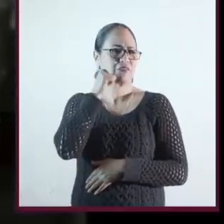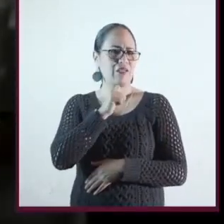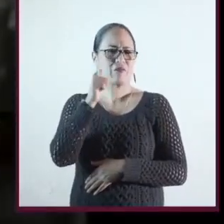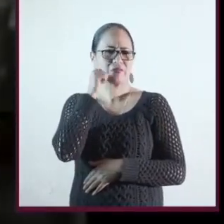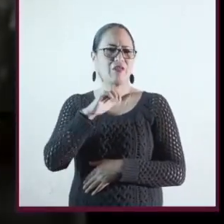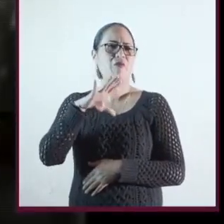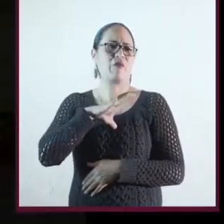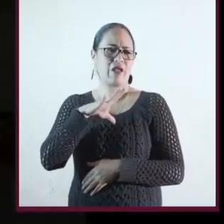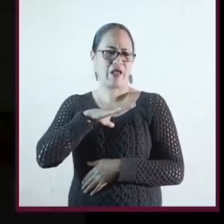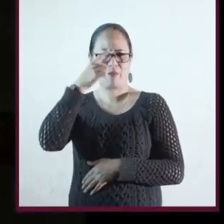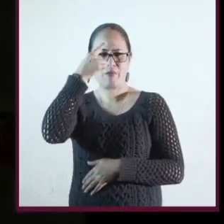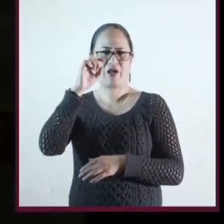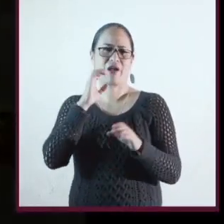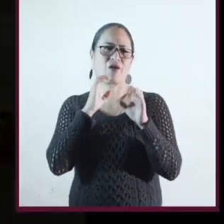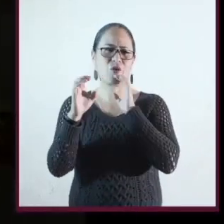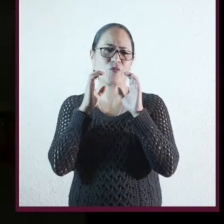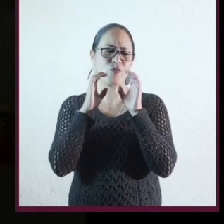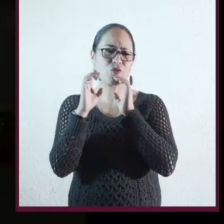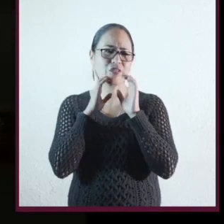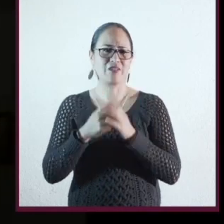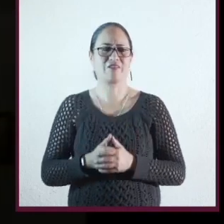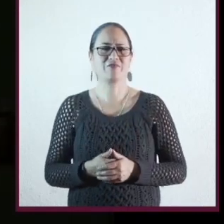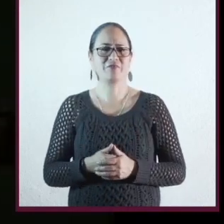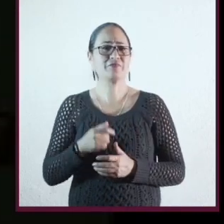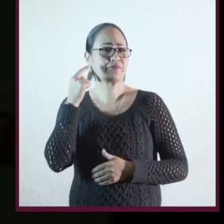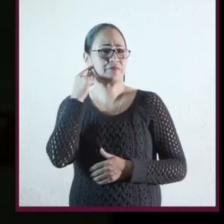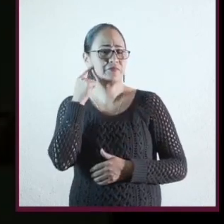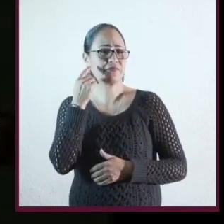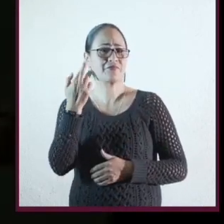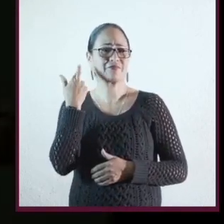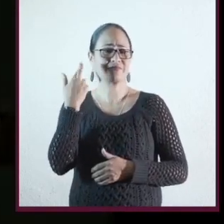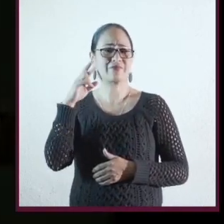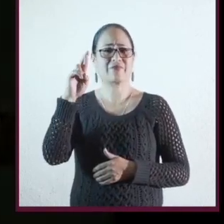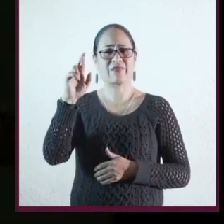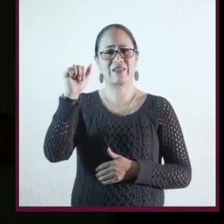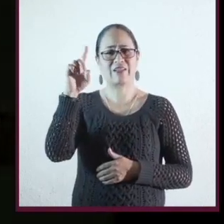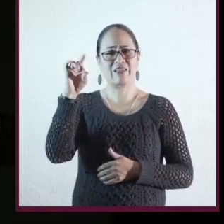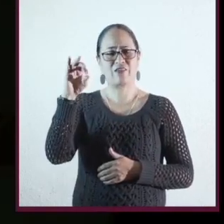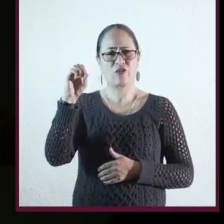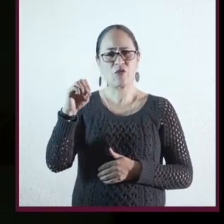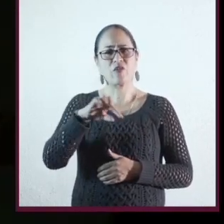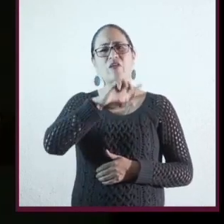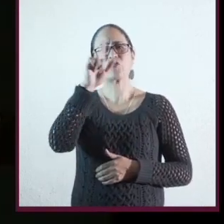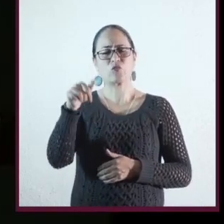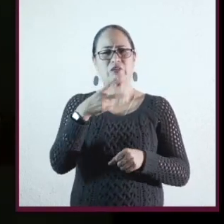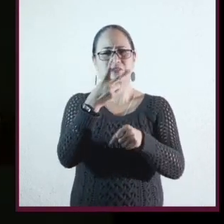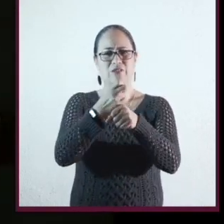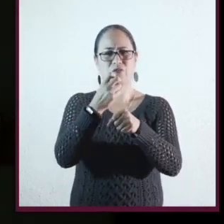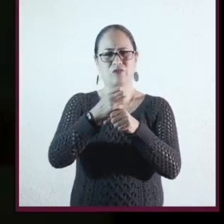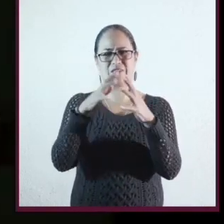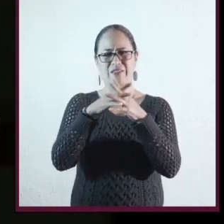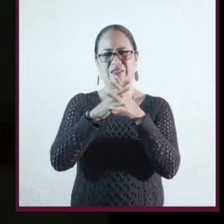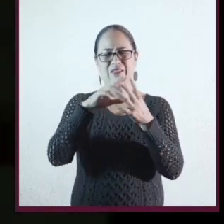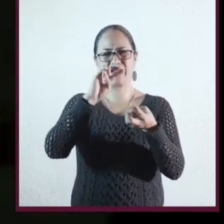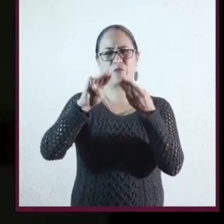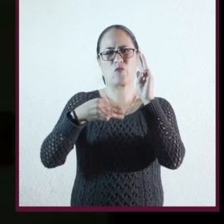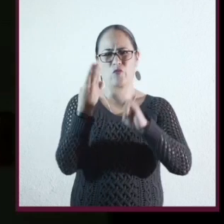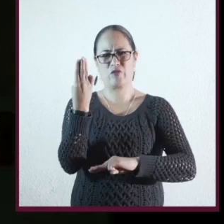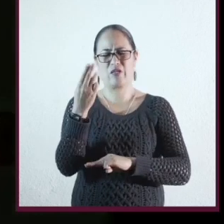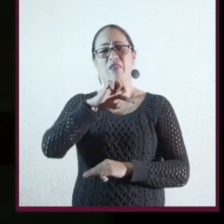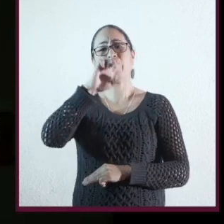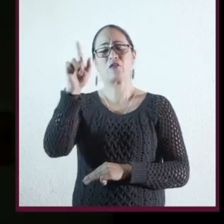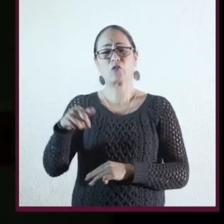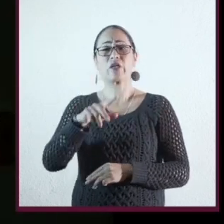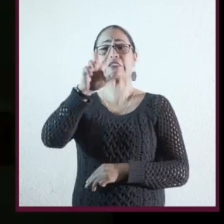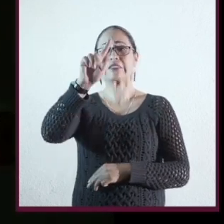que, después de la Segunda Guerra Mundial, la televisión se considerara el medio de comunicación de masas por excelencia. Este aparato,